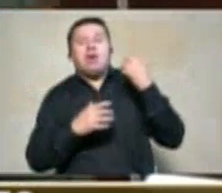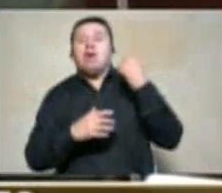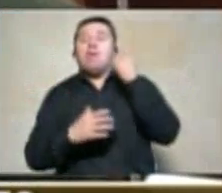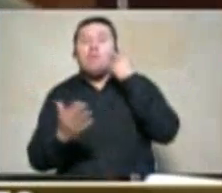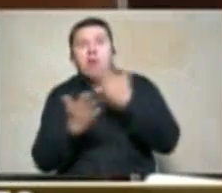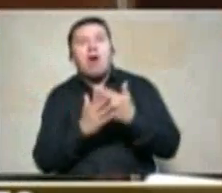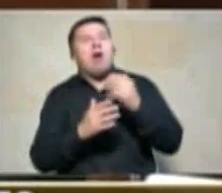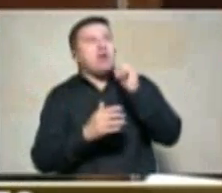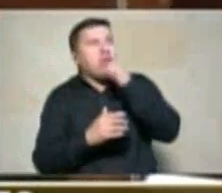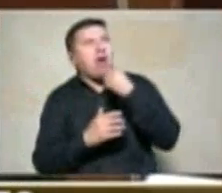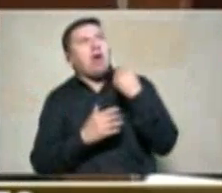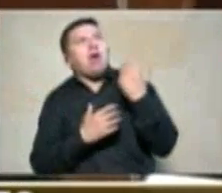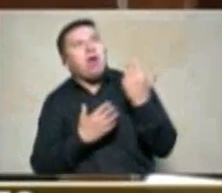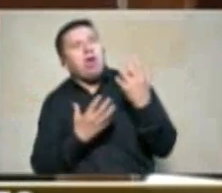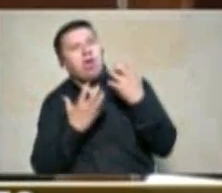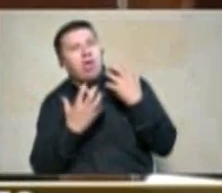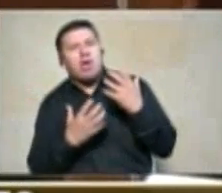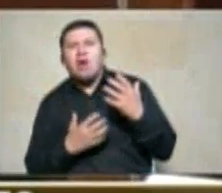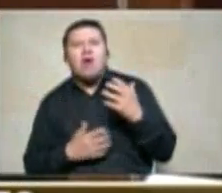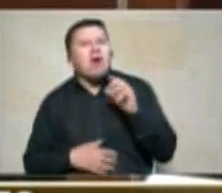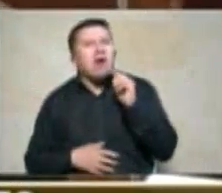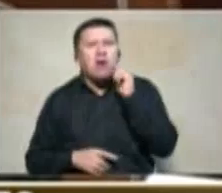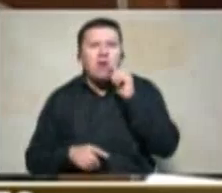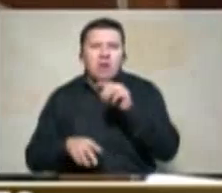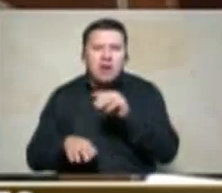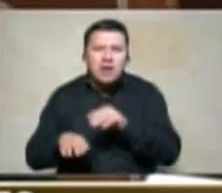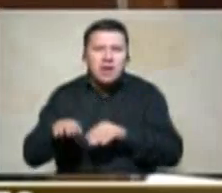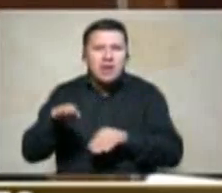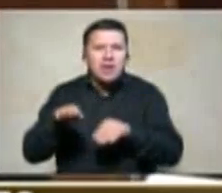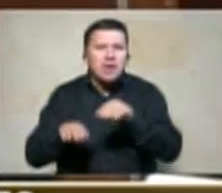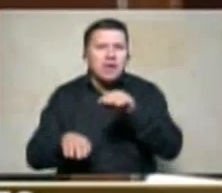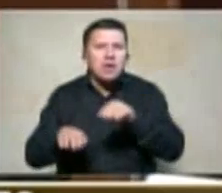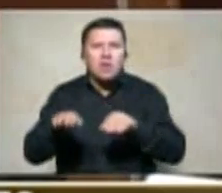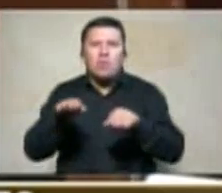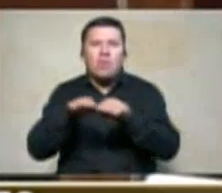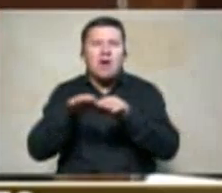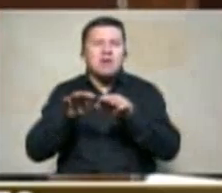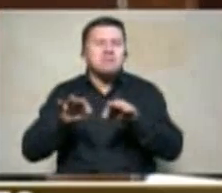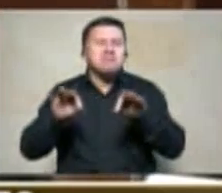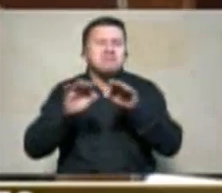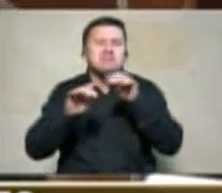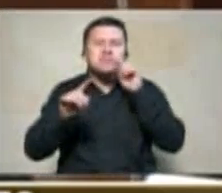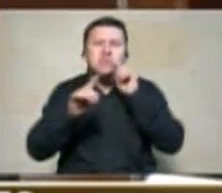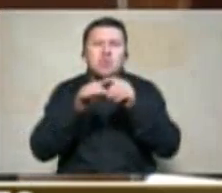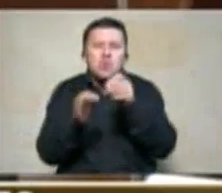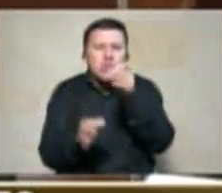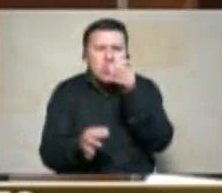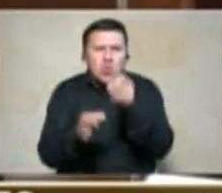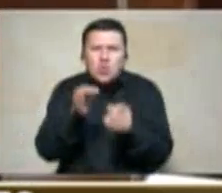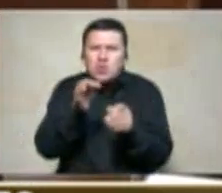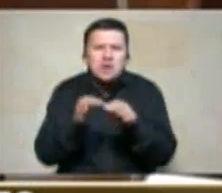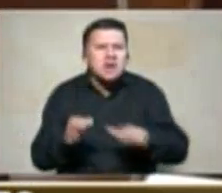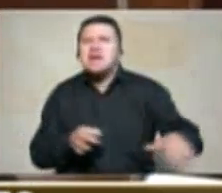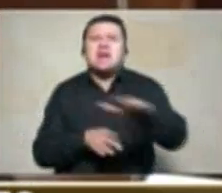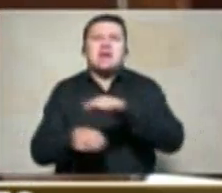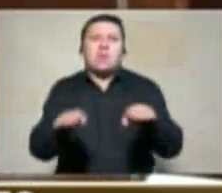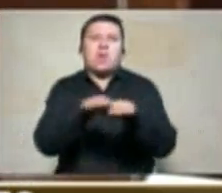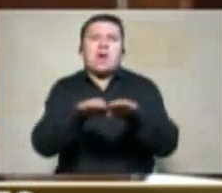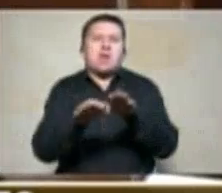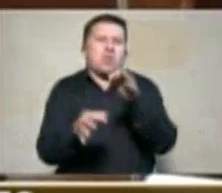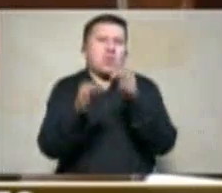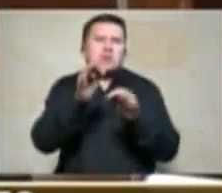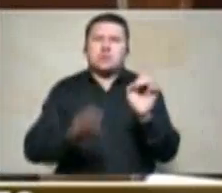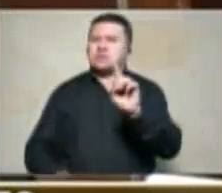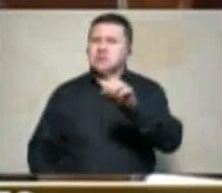por un tema de justicia. La justicia igual para todos no es cierta, no alcanza su